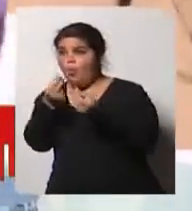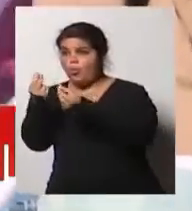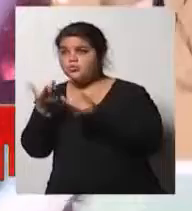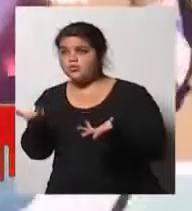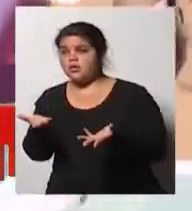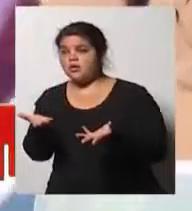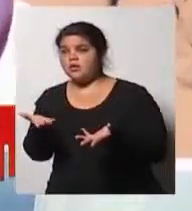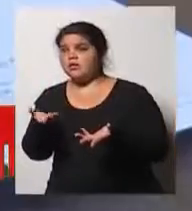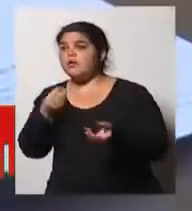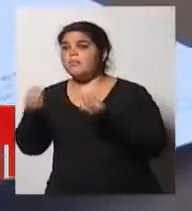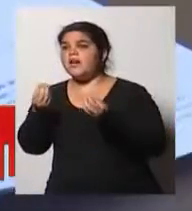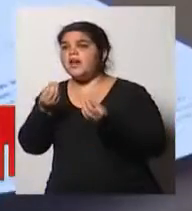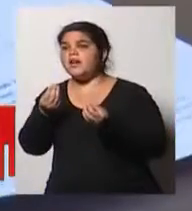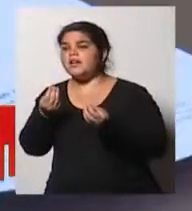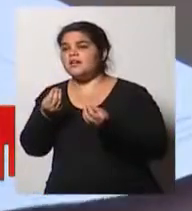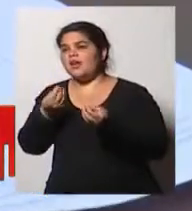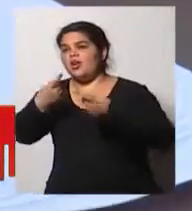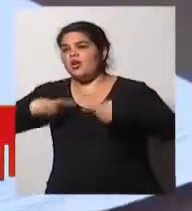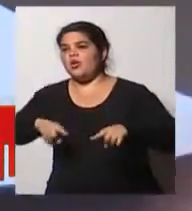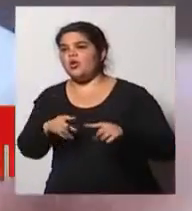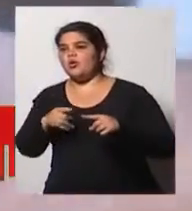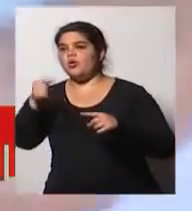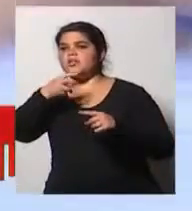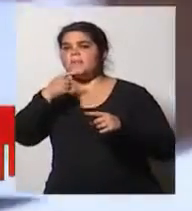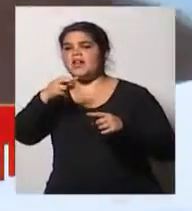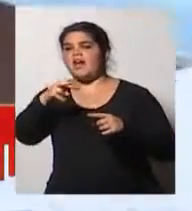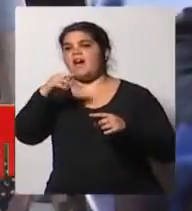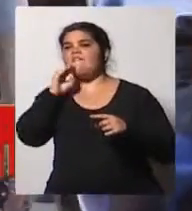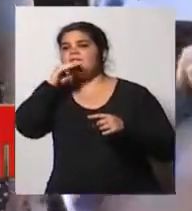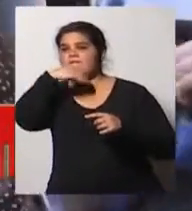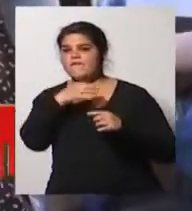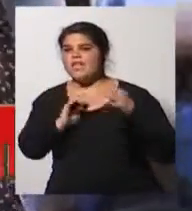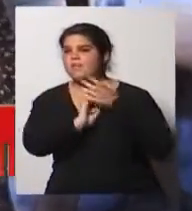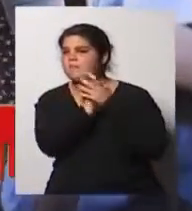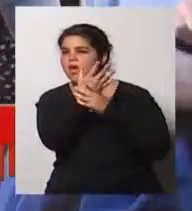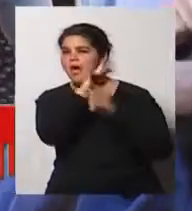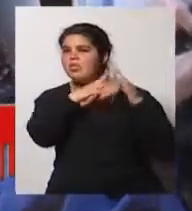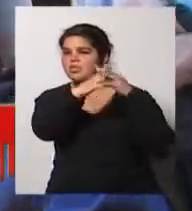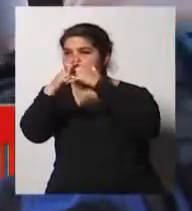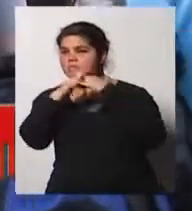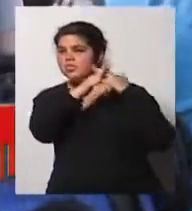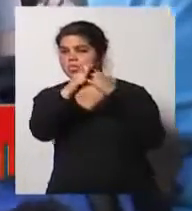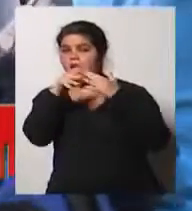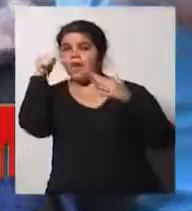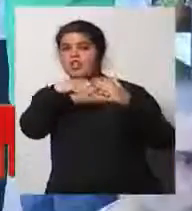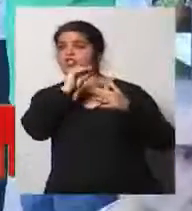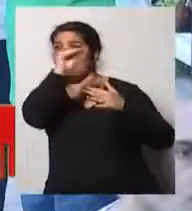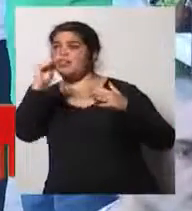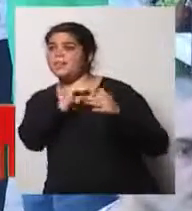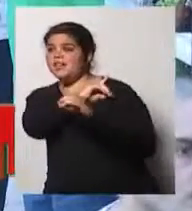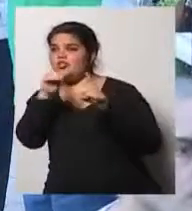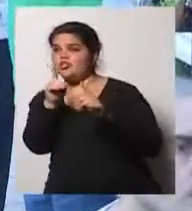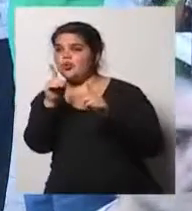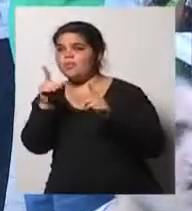tremenda para producir el sulfato de cobre para las vides. Y entonces el ácido sulfúrico para la vide no causa contaminación y